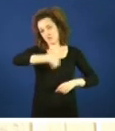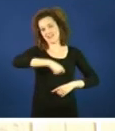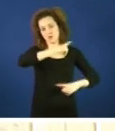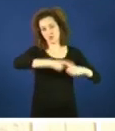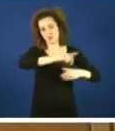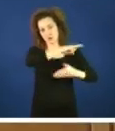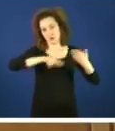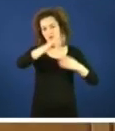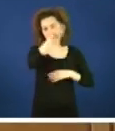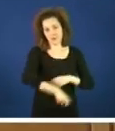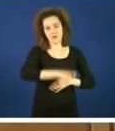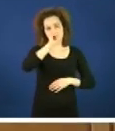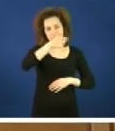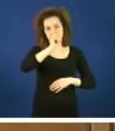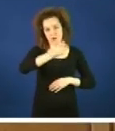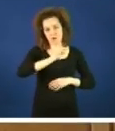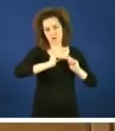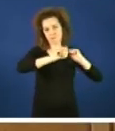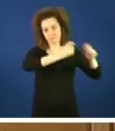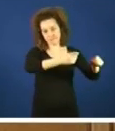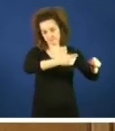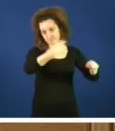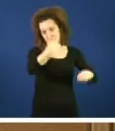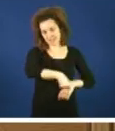Galicia a don Alberto Núñez Feijóo.